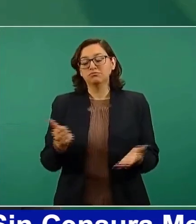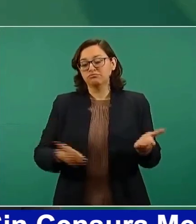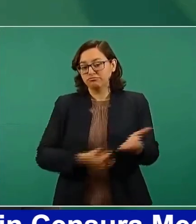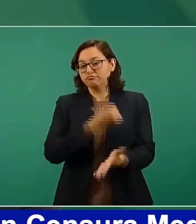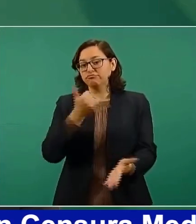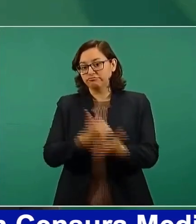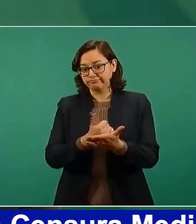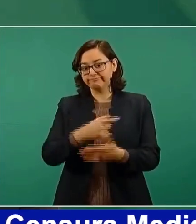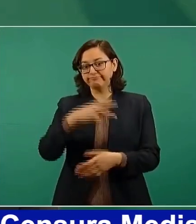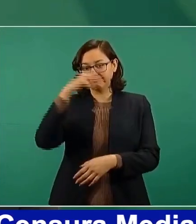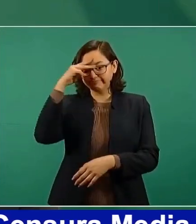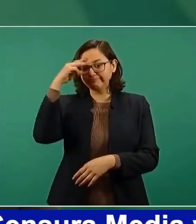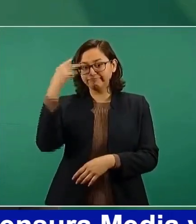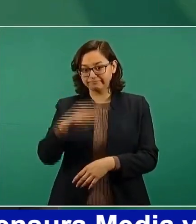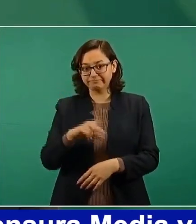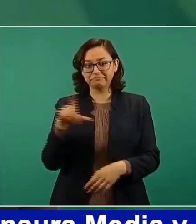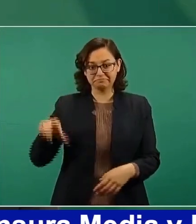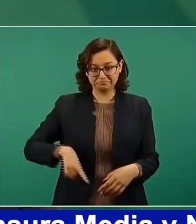ciudad.